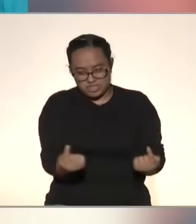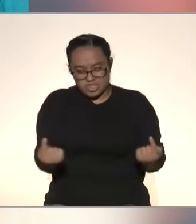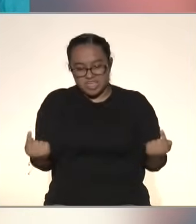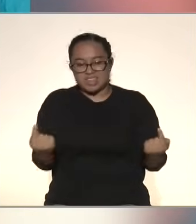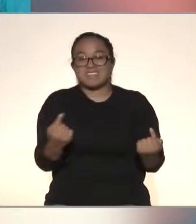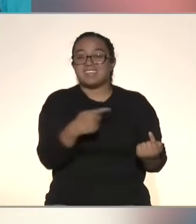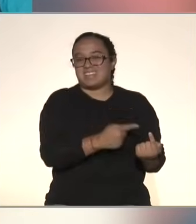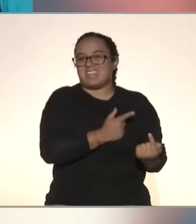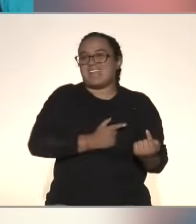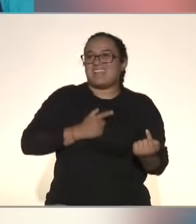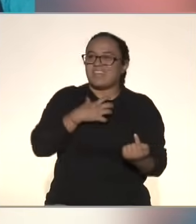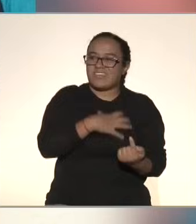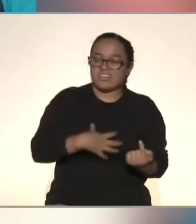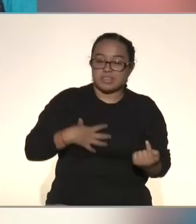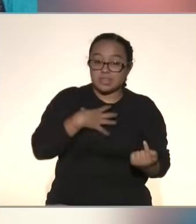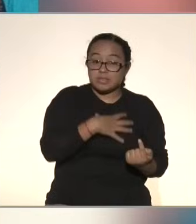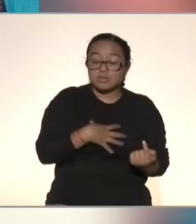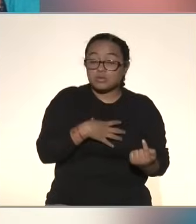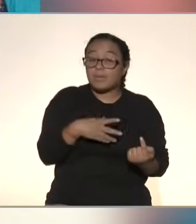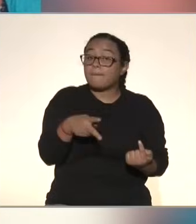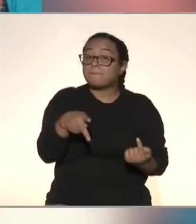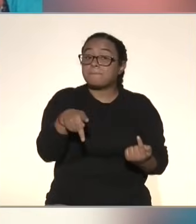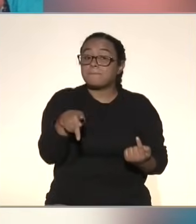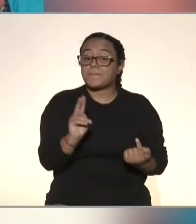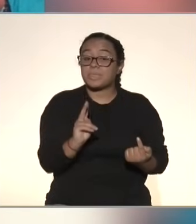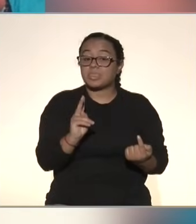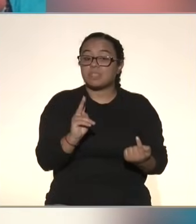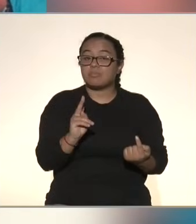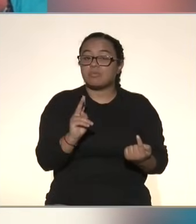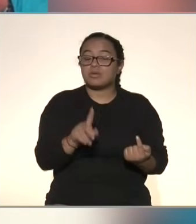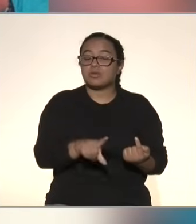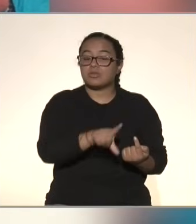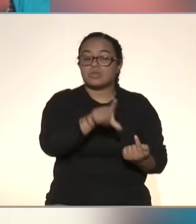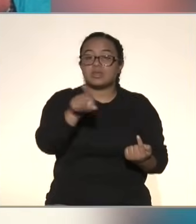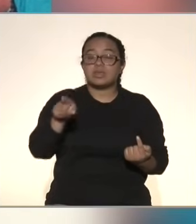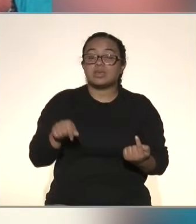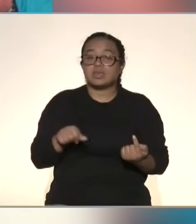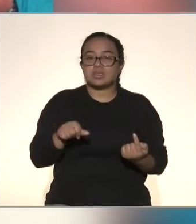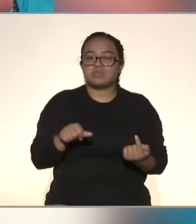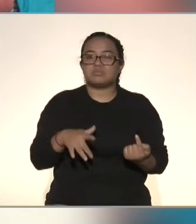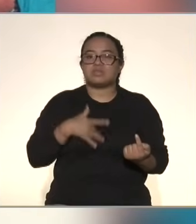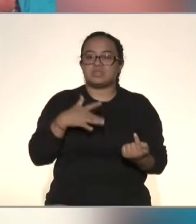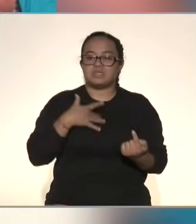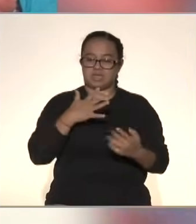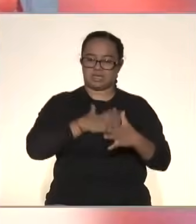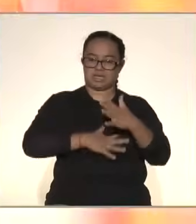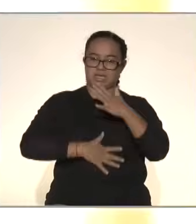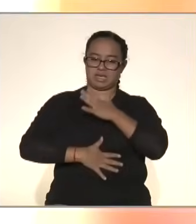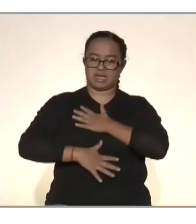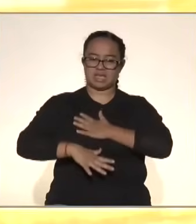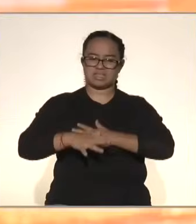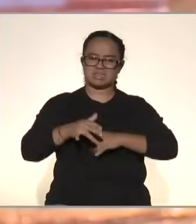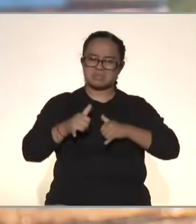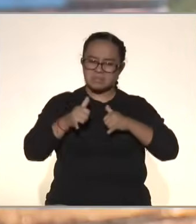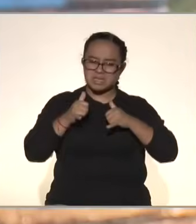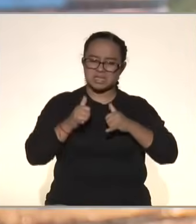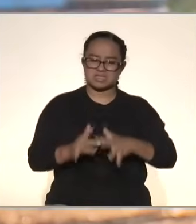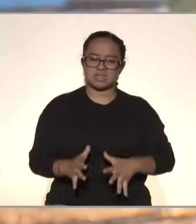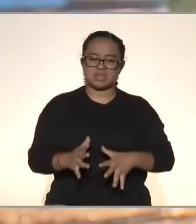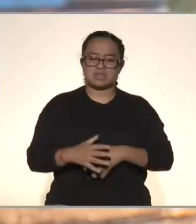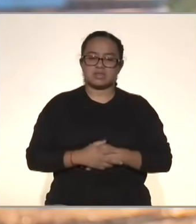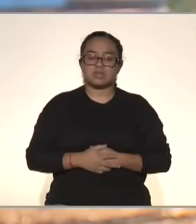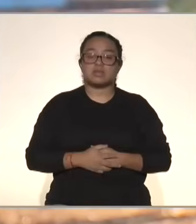lo disfrutaban mucho, pero llegaba un momento en que era cansado, pesado.